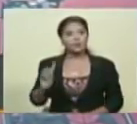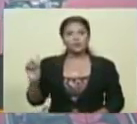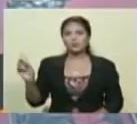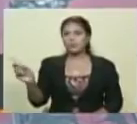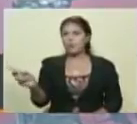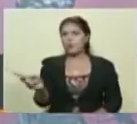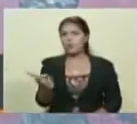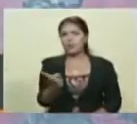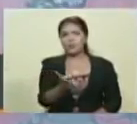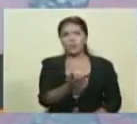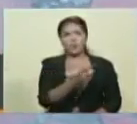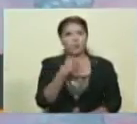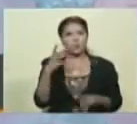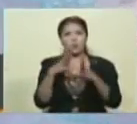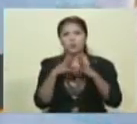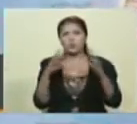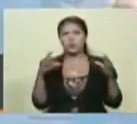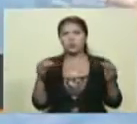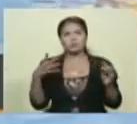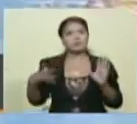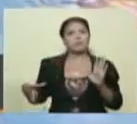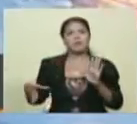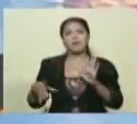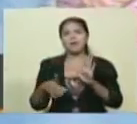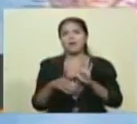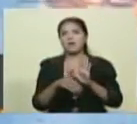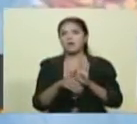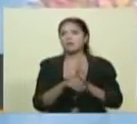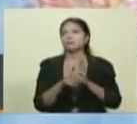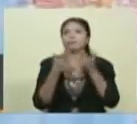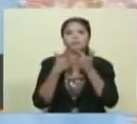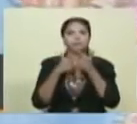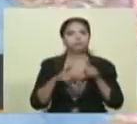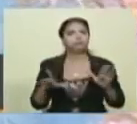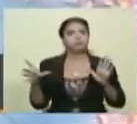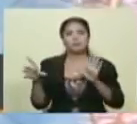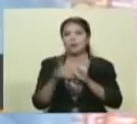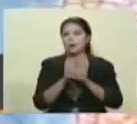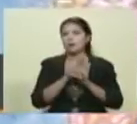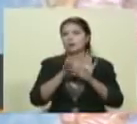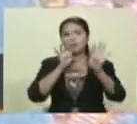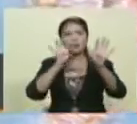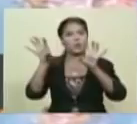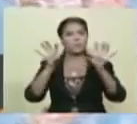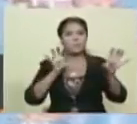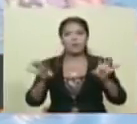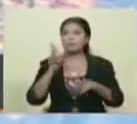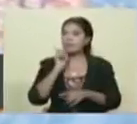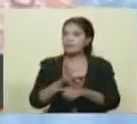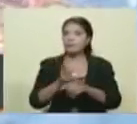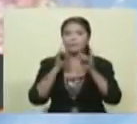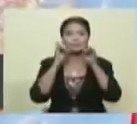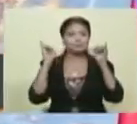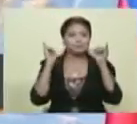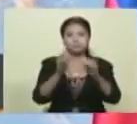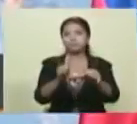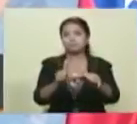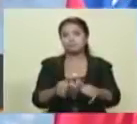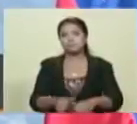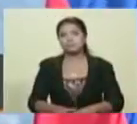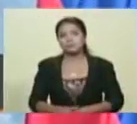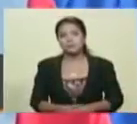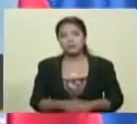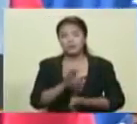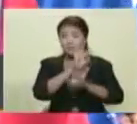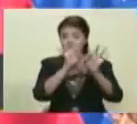sin eufemismos el más pleno derecho a la autodeterminación y a la soberanía en nuestros países. Debemos seguir denunciando que actitudes